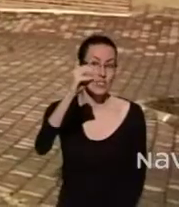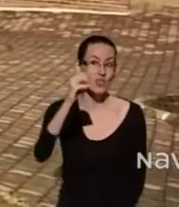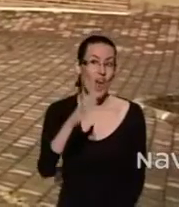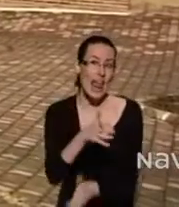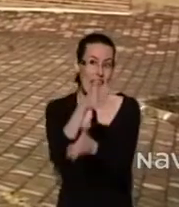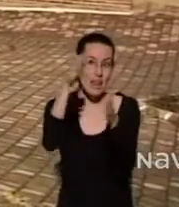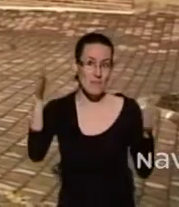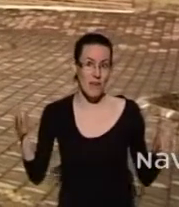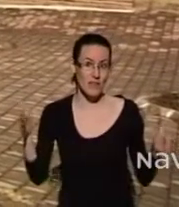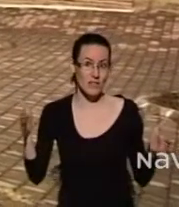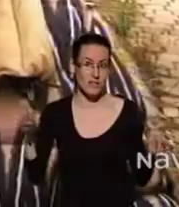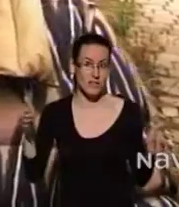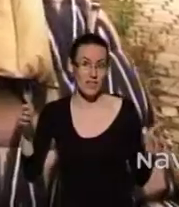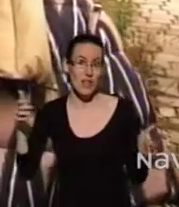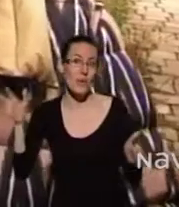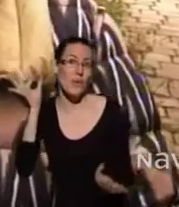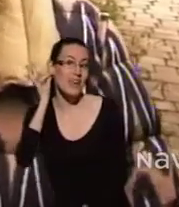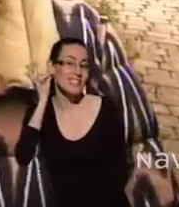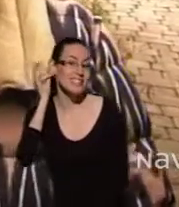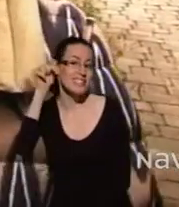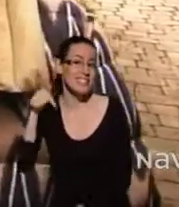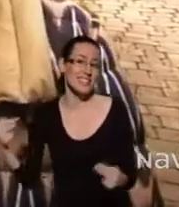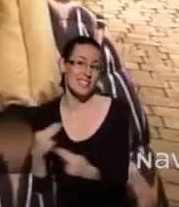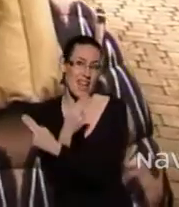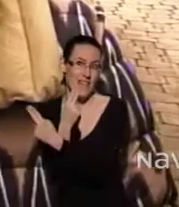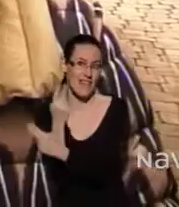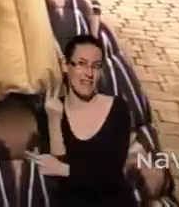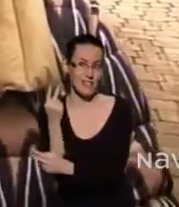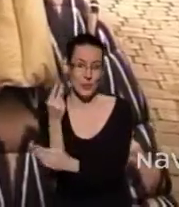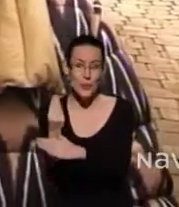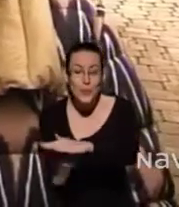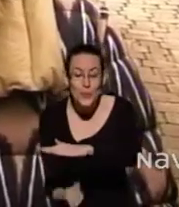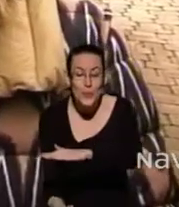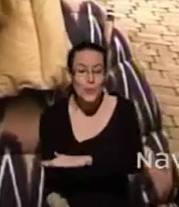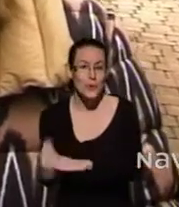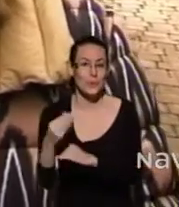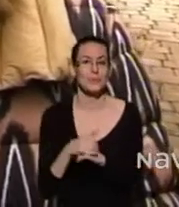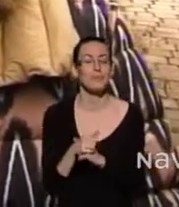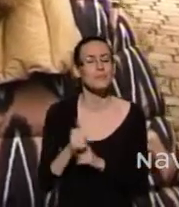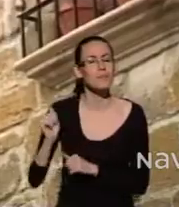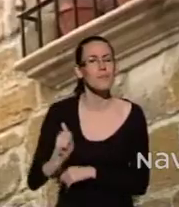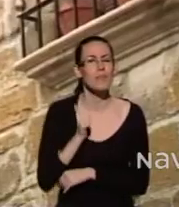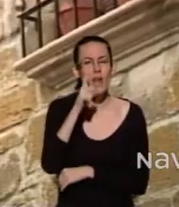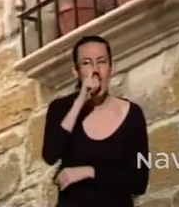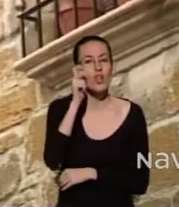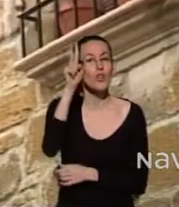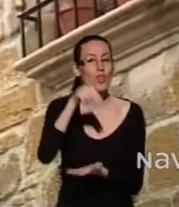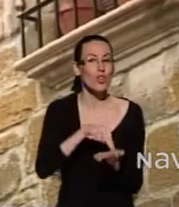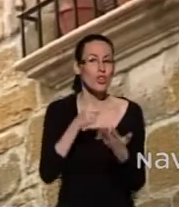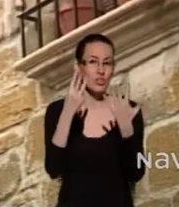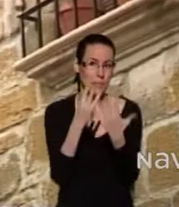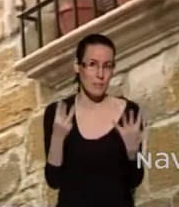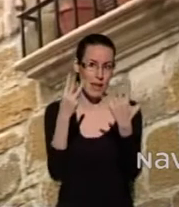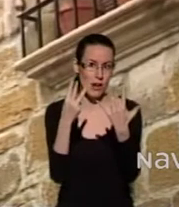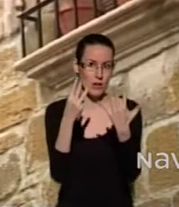además, curiosamente, lo más interesante es que, mira, en el 2008 la Universidad de Zaragoza hizo un estudio sobre genética de los